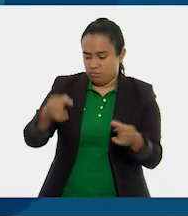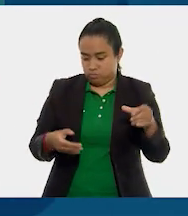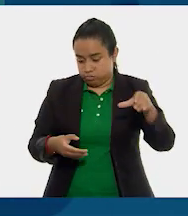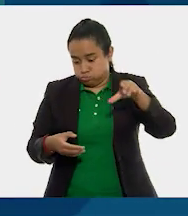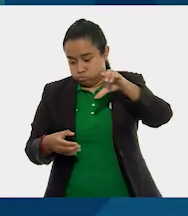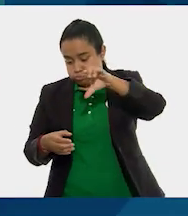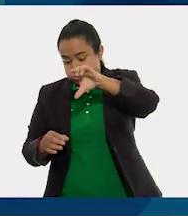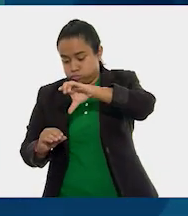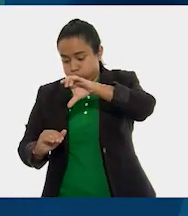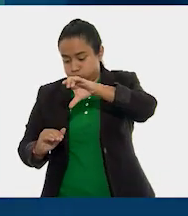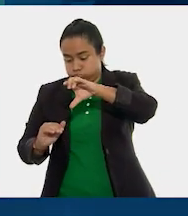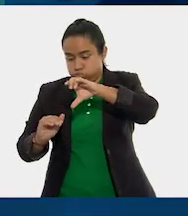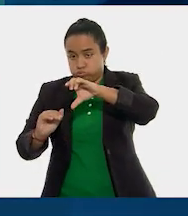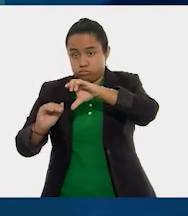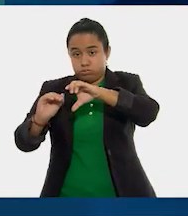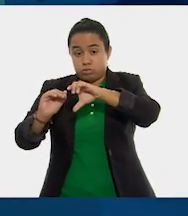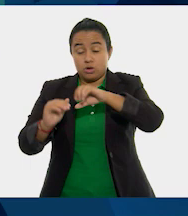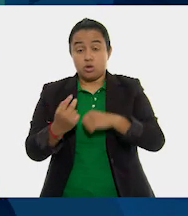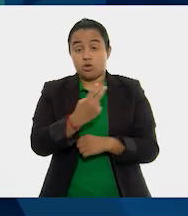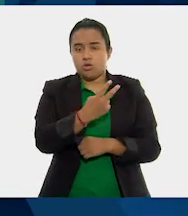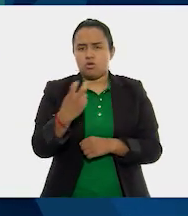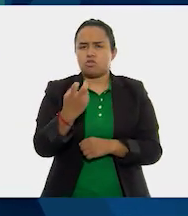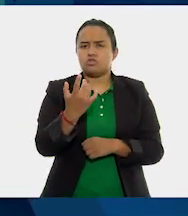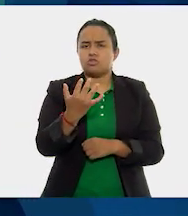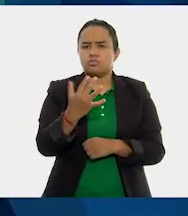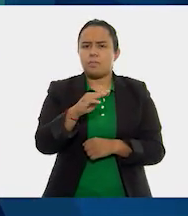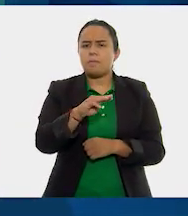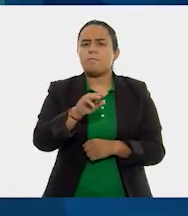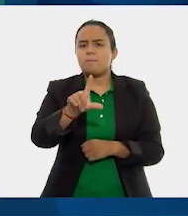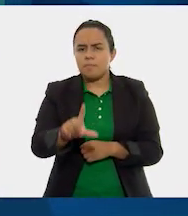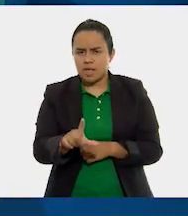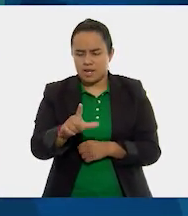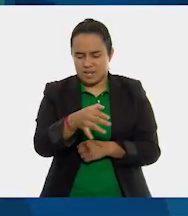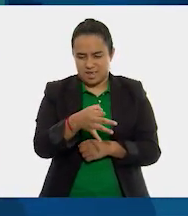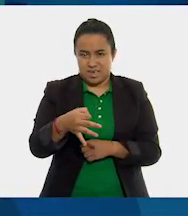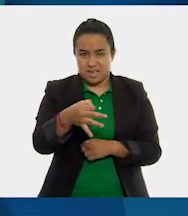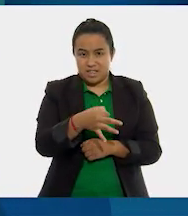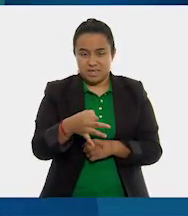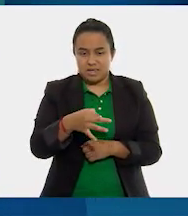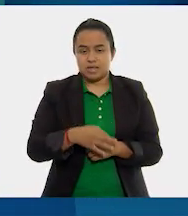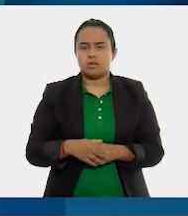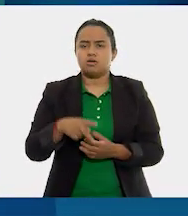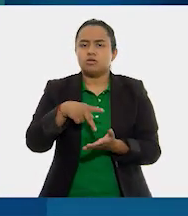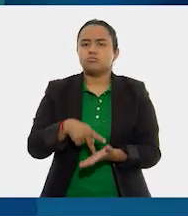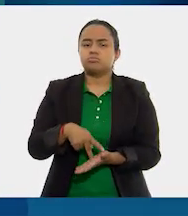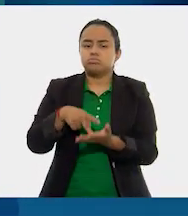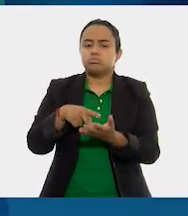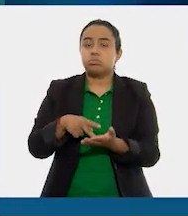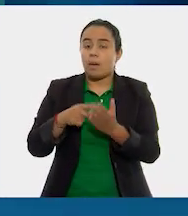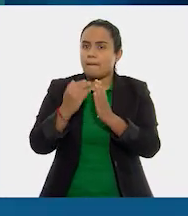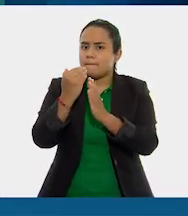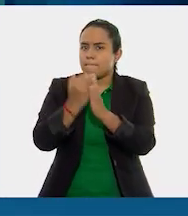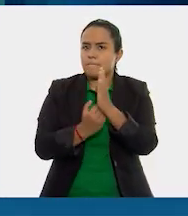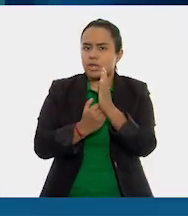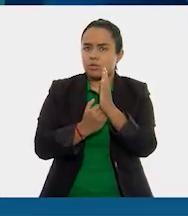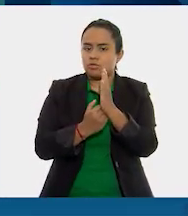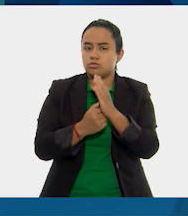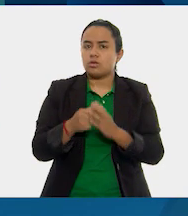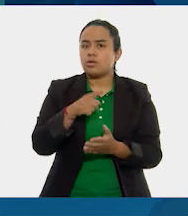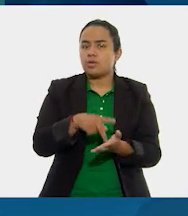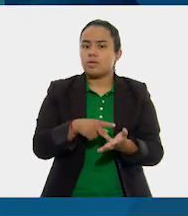describir, vamos a encontrar que 250 mililitros de aceite pesan